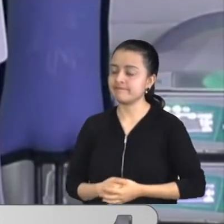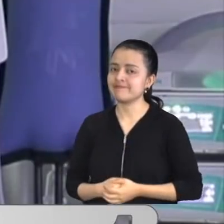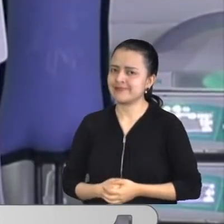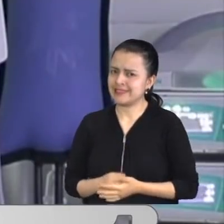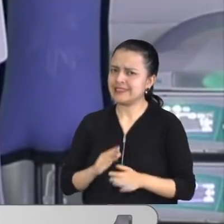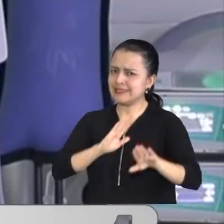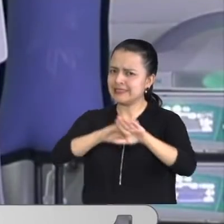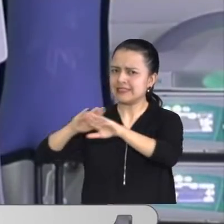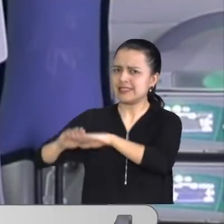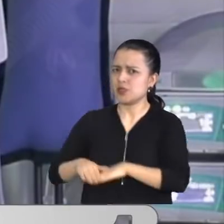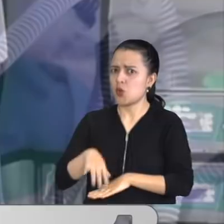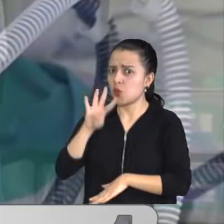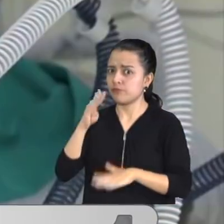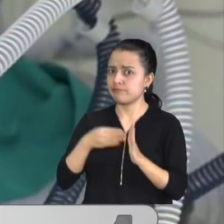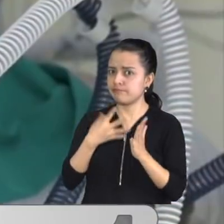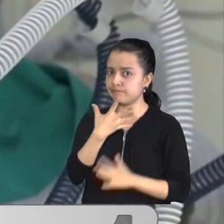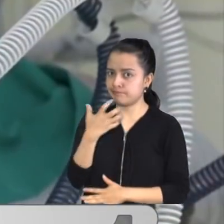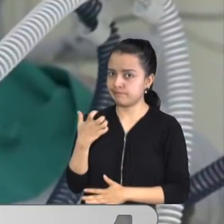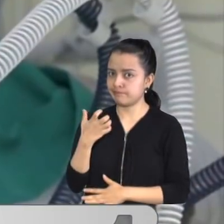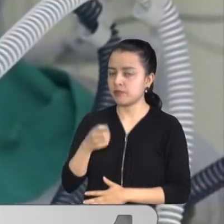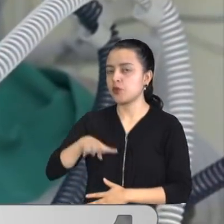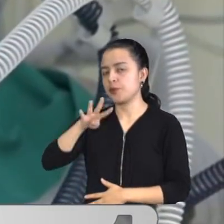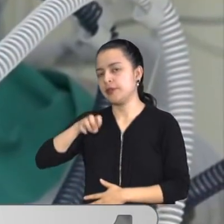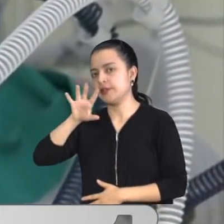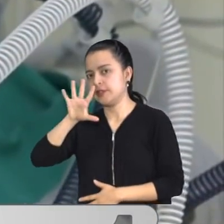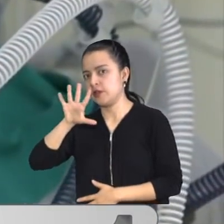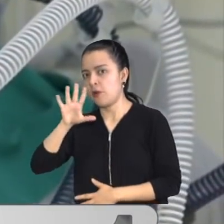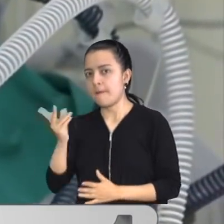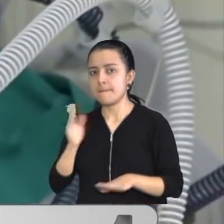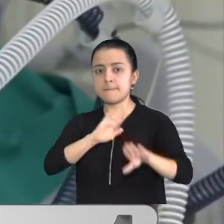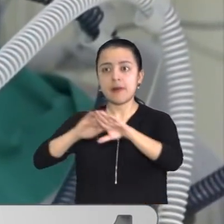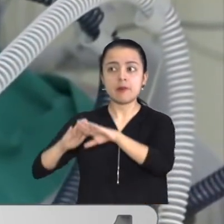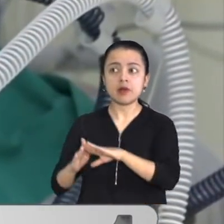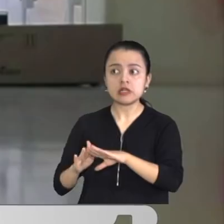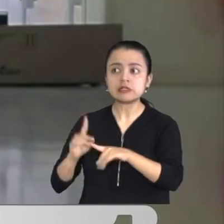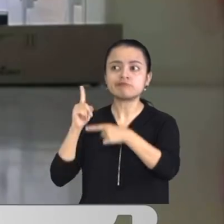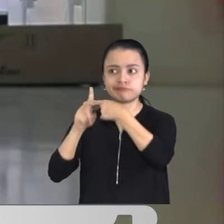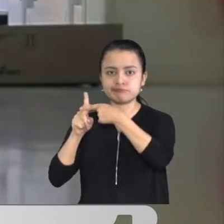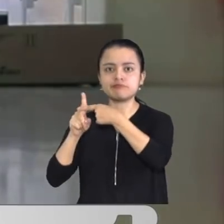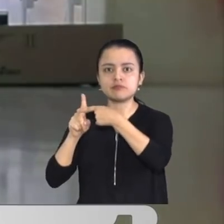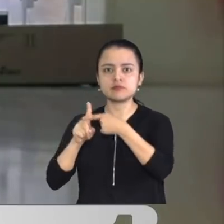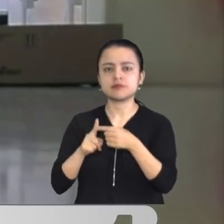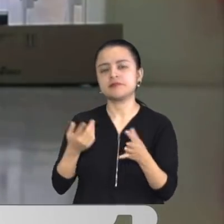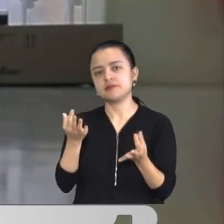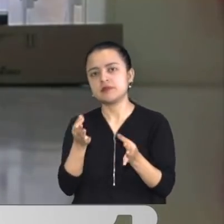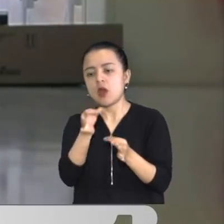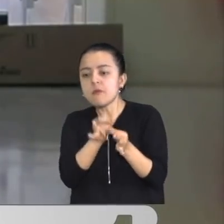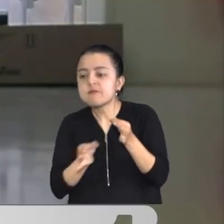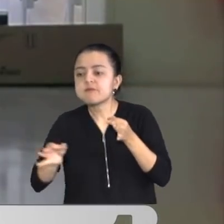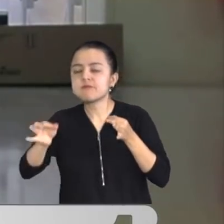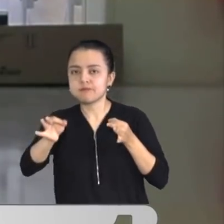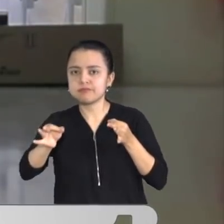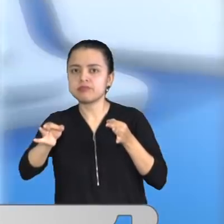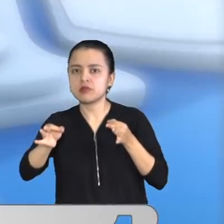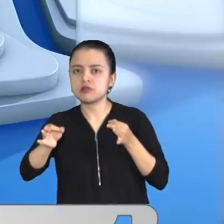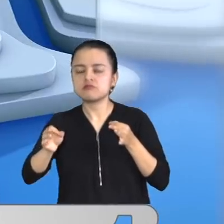se notificaron 4.595 casos, seguida de San Petersburgo con 2.501 positivos.